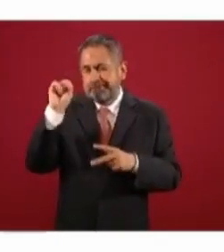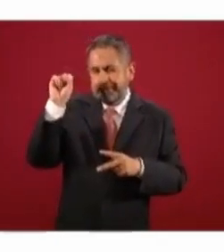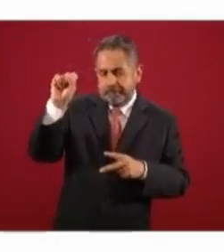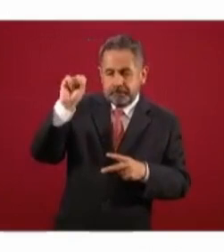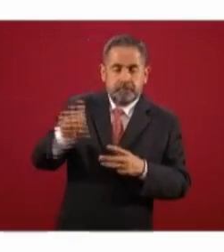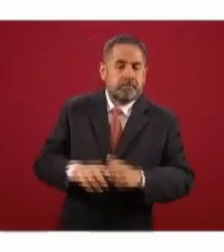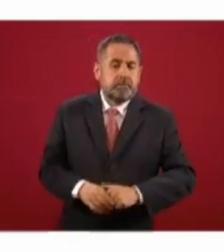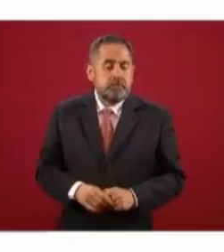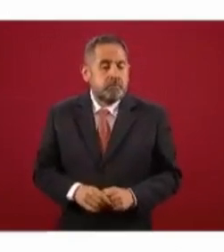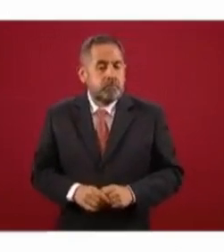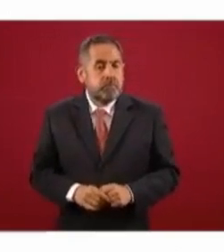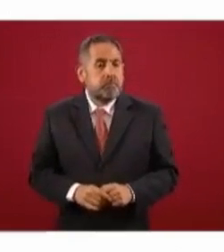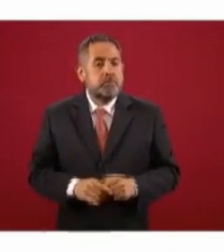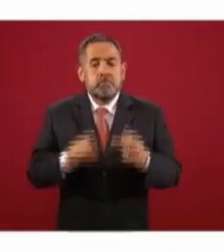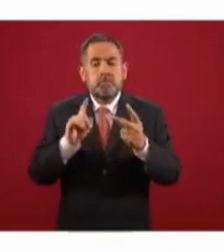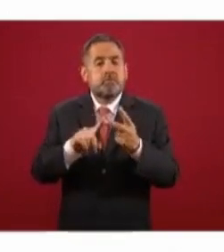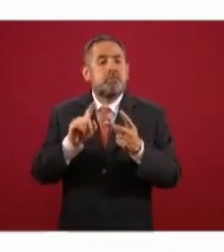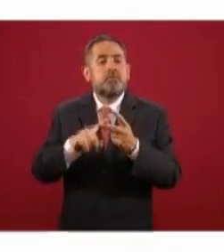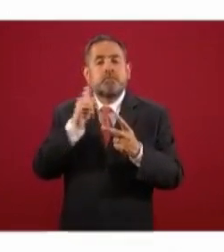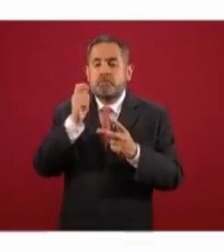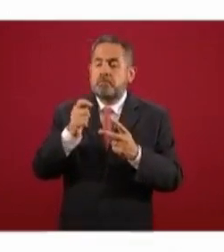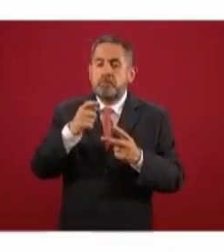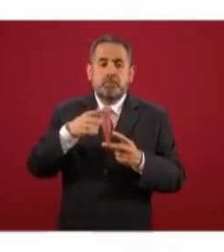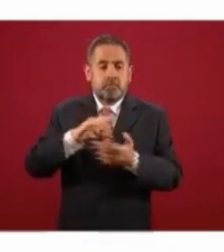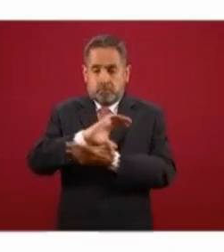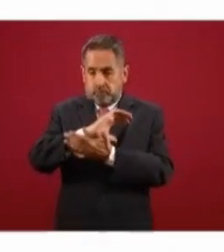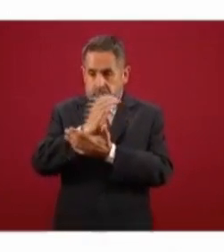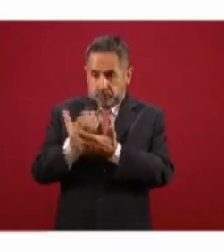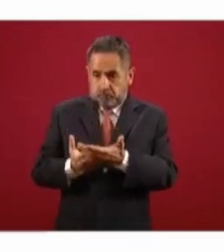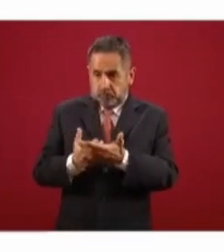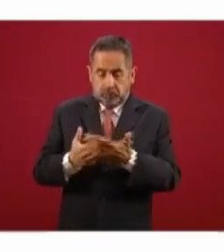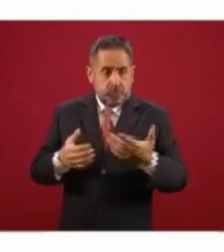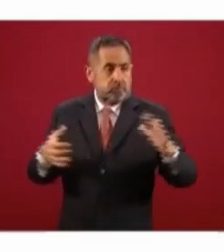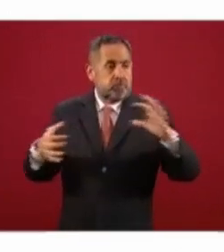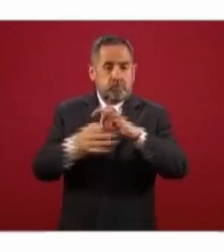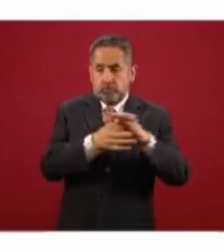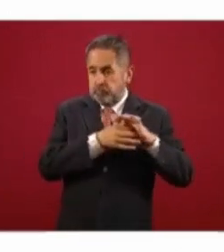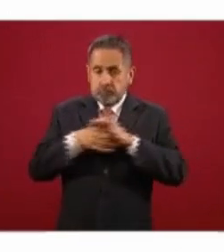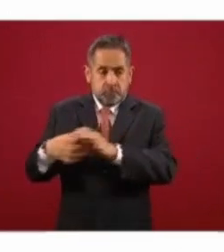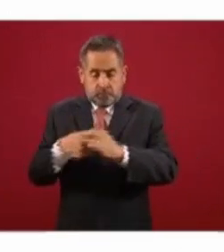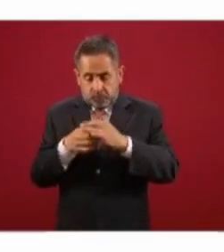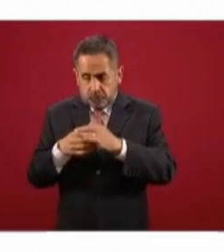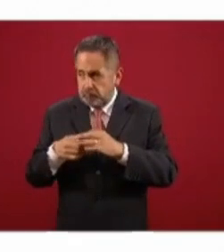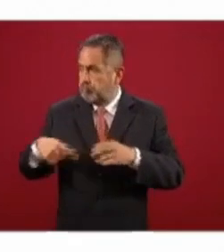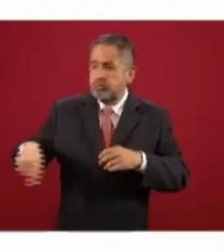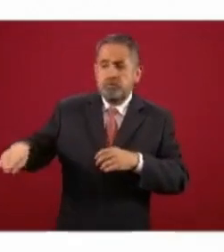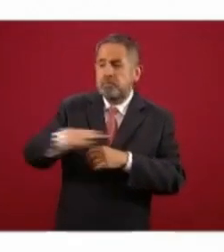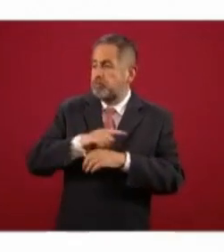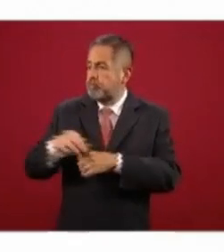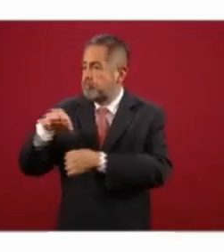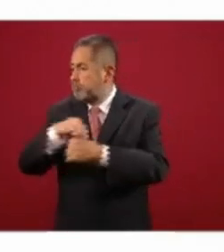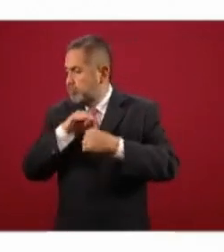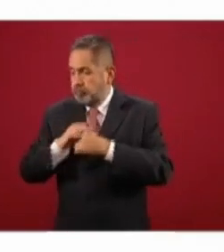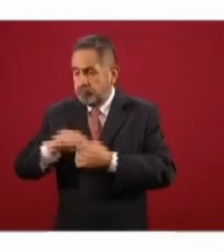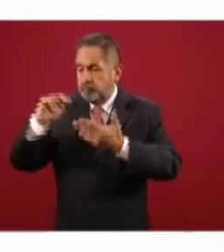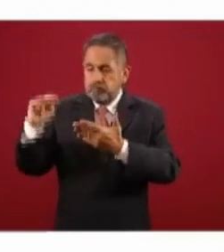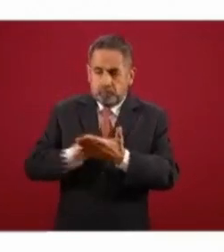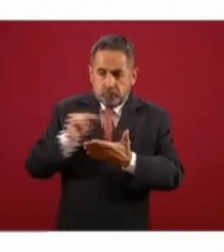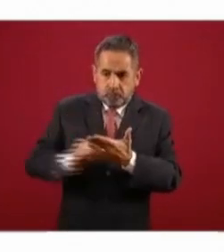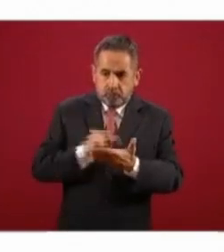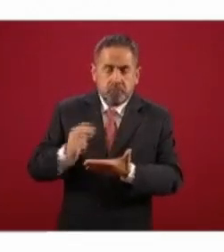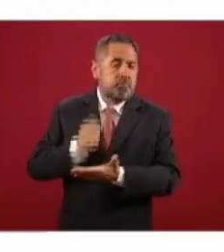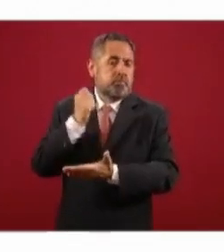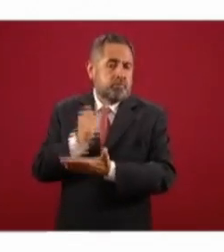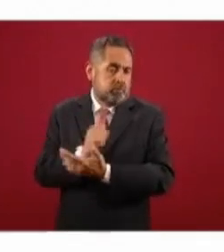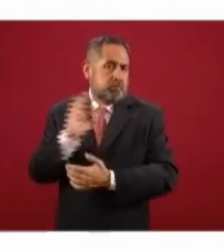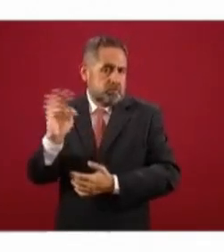El segundo, para aprobar contratos colectivos iniciales y sus revisiones,